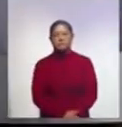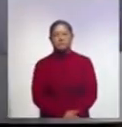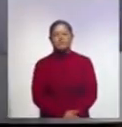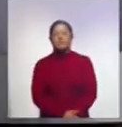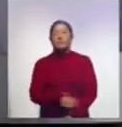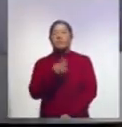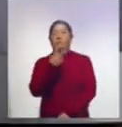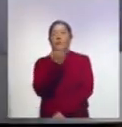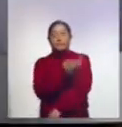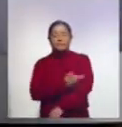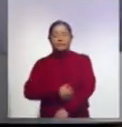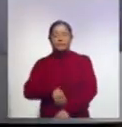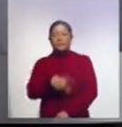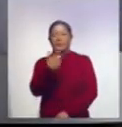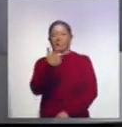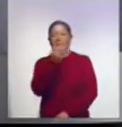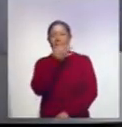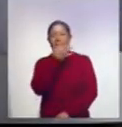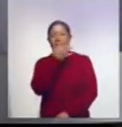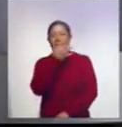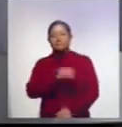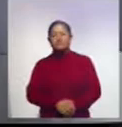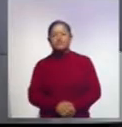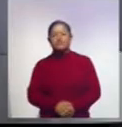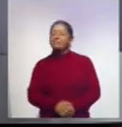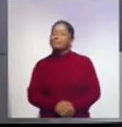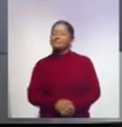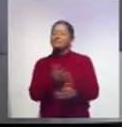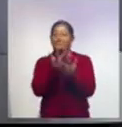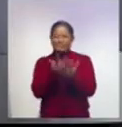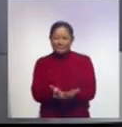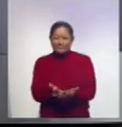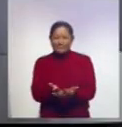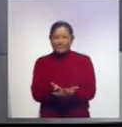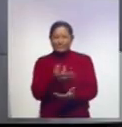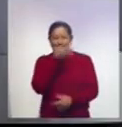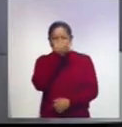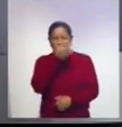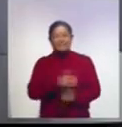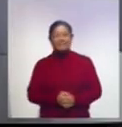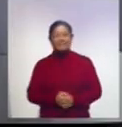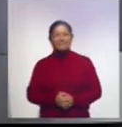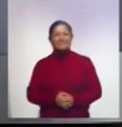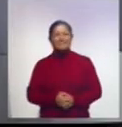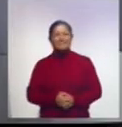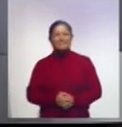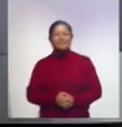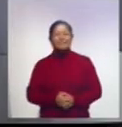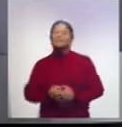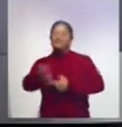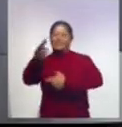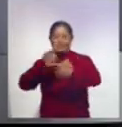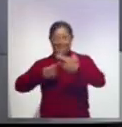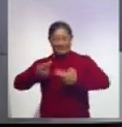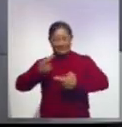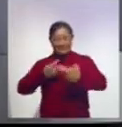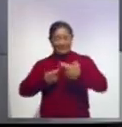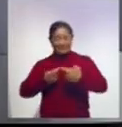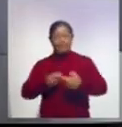Son las 2 de la tarde con 13 minutos, vamos a hacer nuestra primera pausa y enseguida regresamos, pero